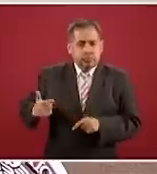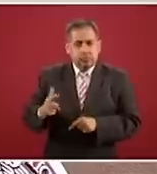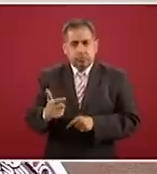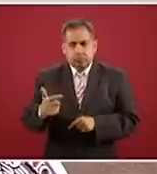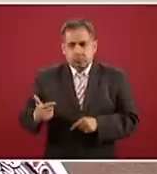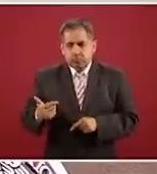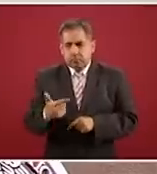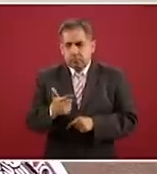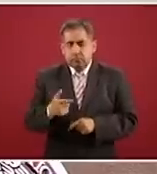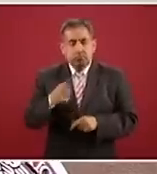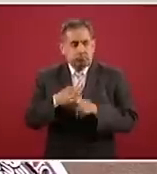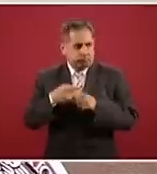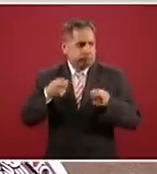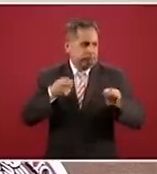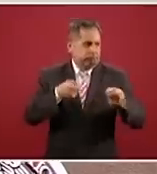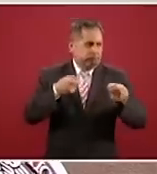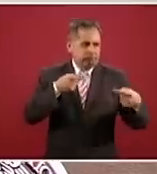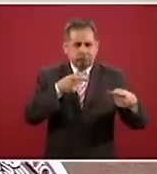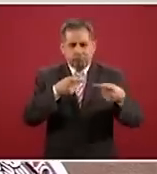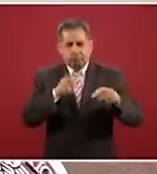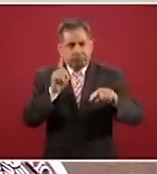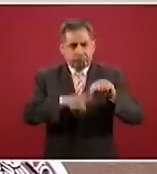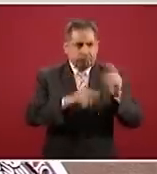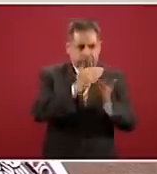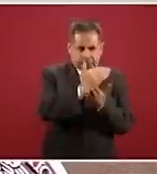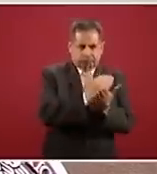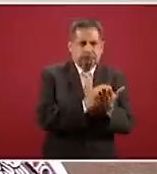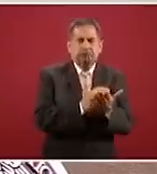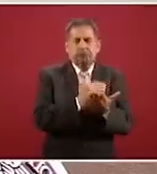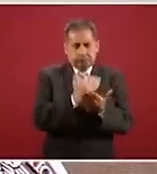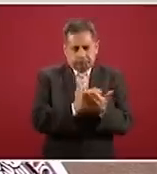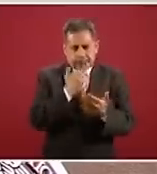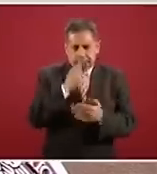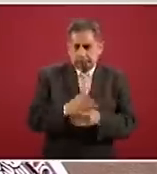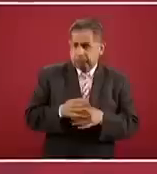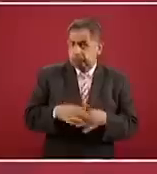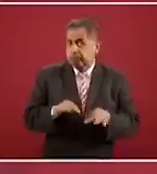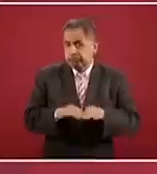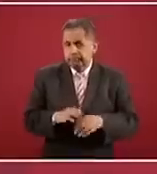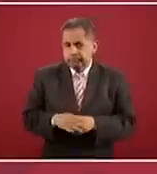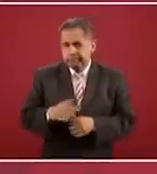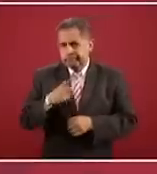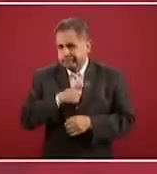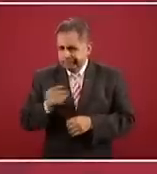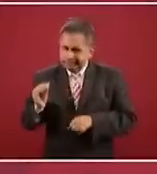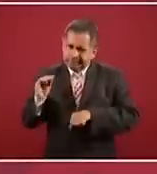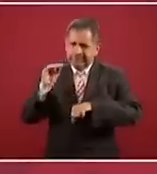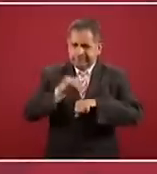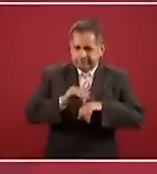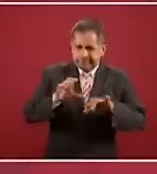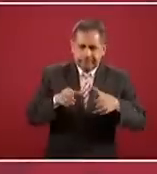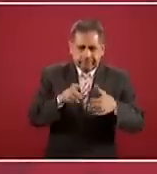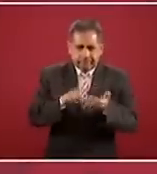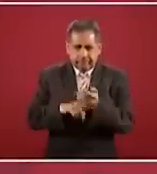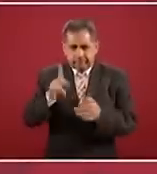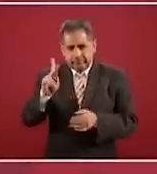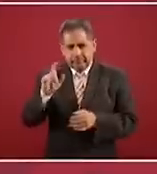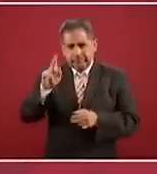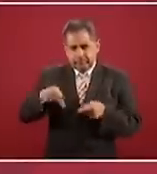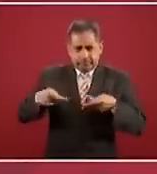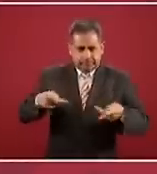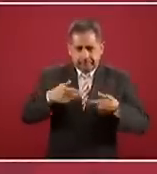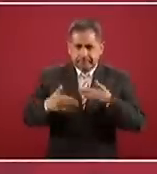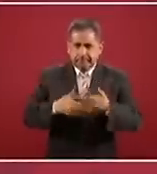un abatimiento importante. Tenemos que reforzar esa estrategia.